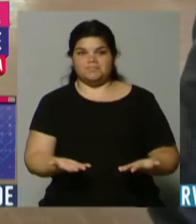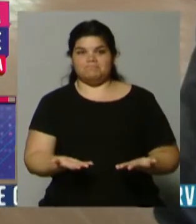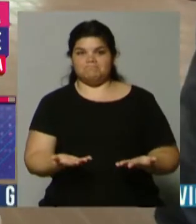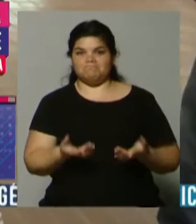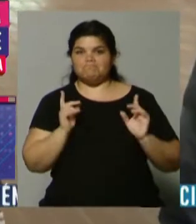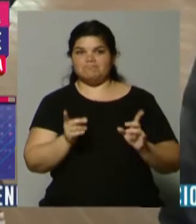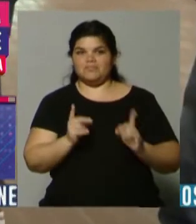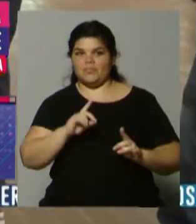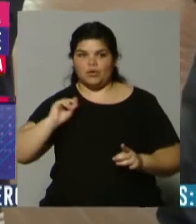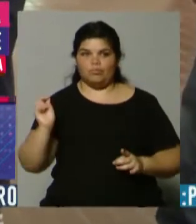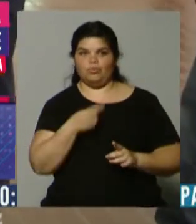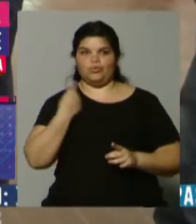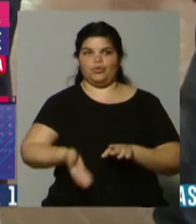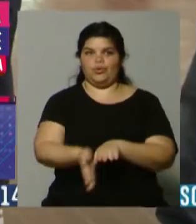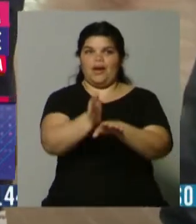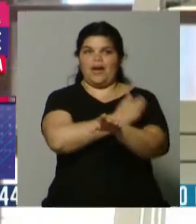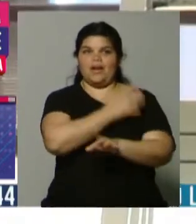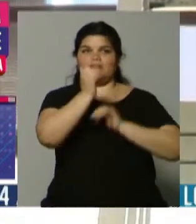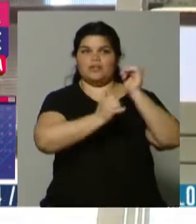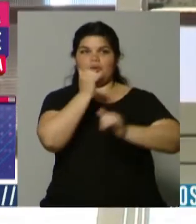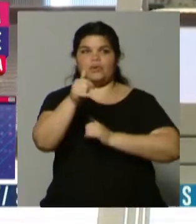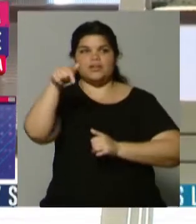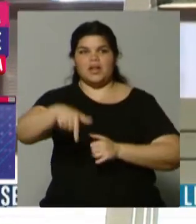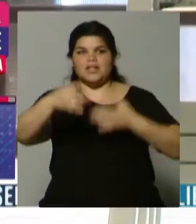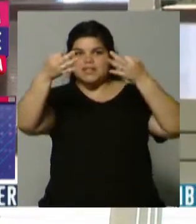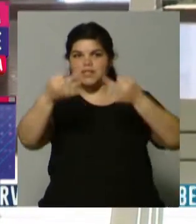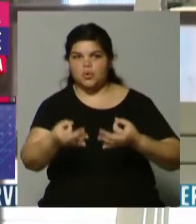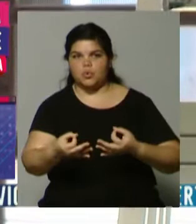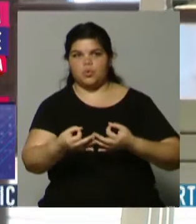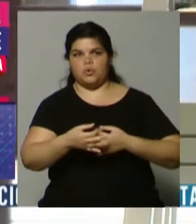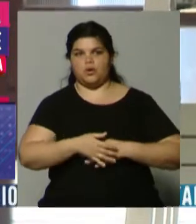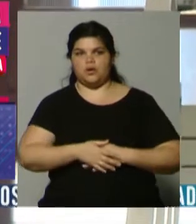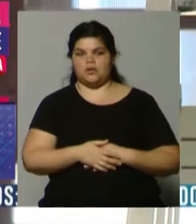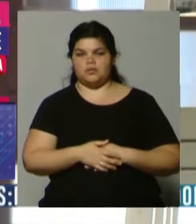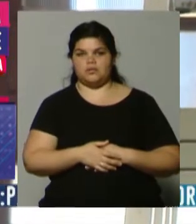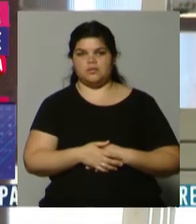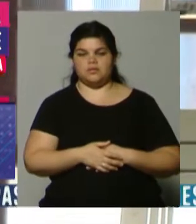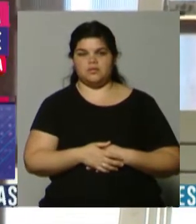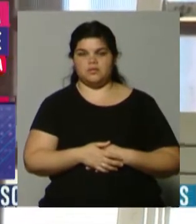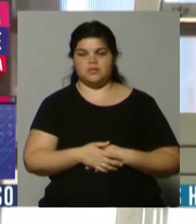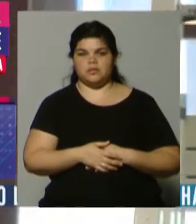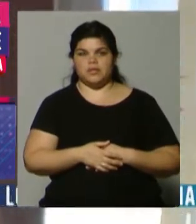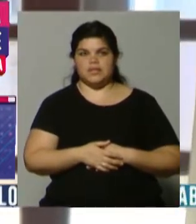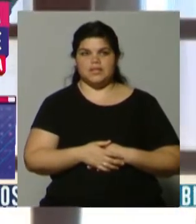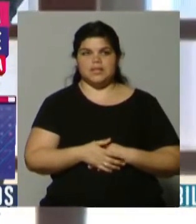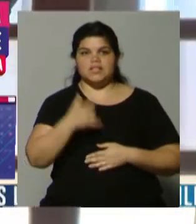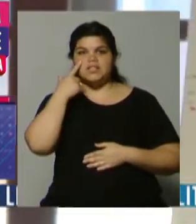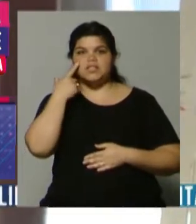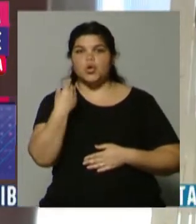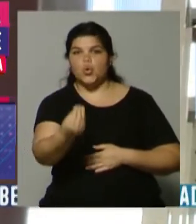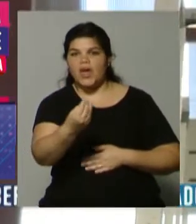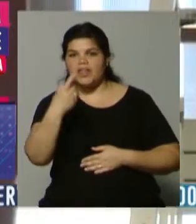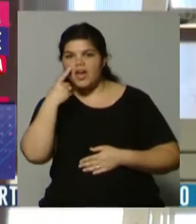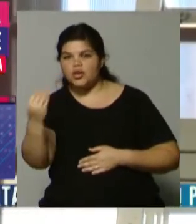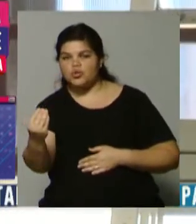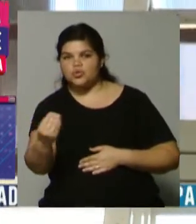lo que veníamos diciendo desde hace mucho tiempo, que la ciudadanía tenía una mirada disociada